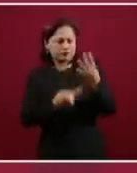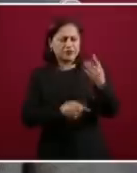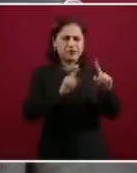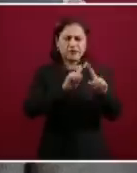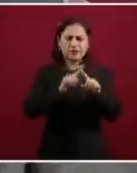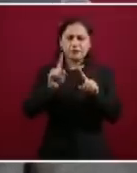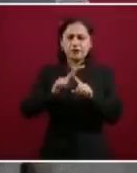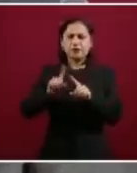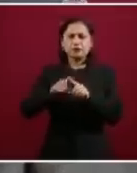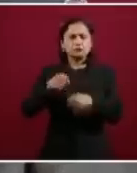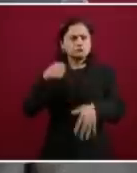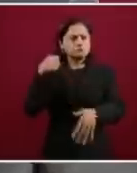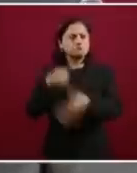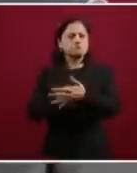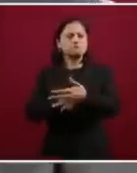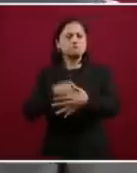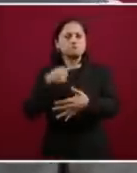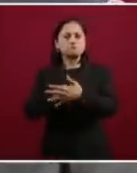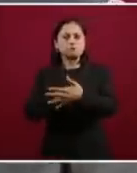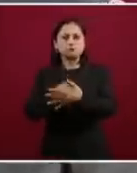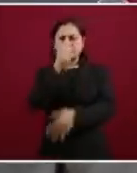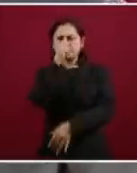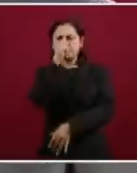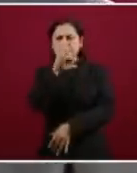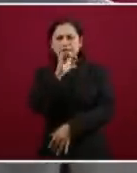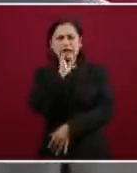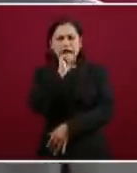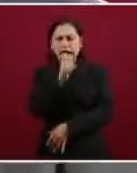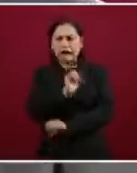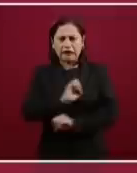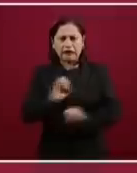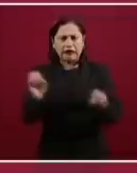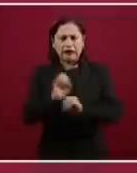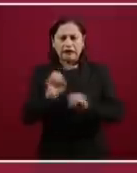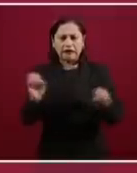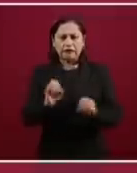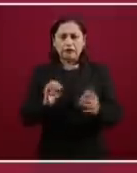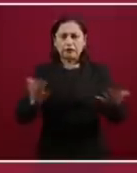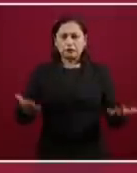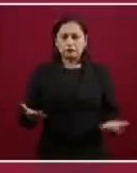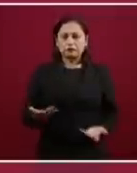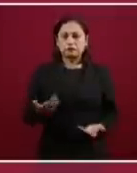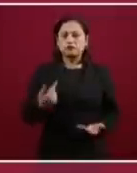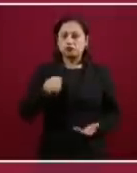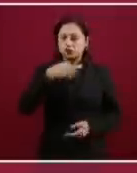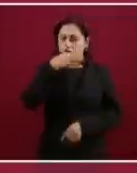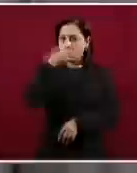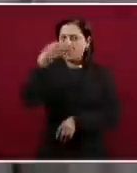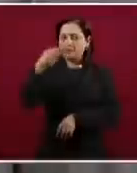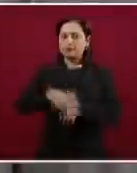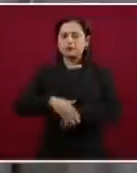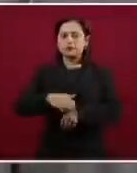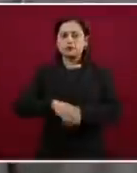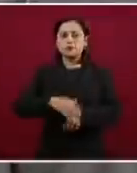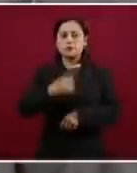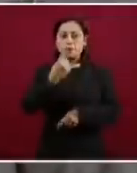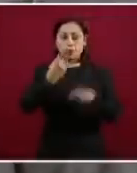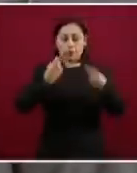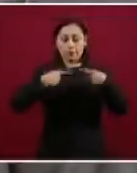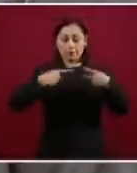Y repito, un dirigente puede poner en riesgo su vida, un buen dirigente,